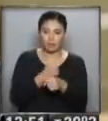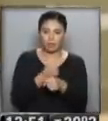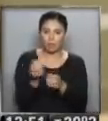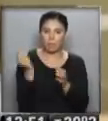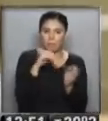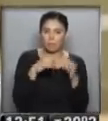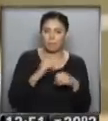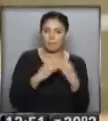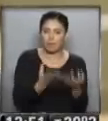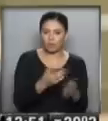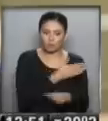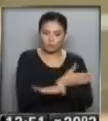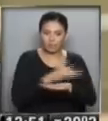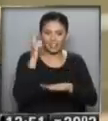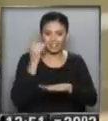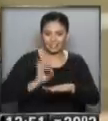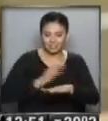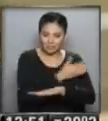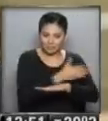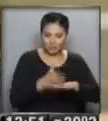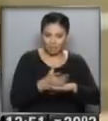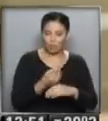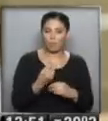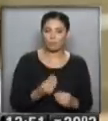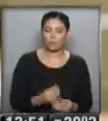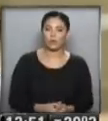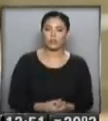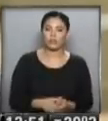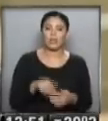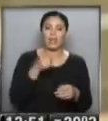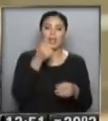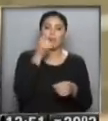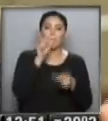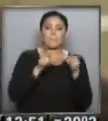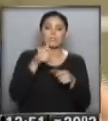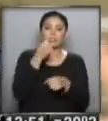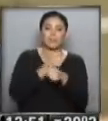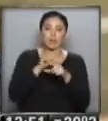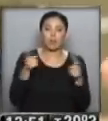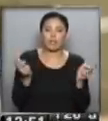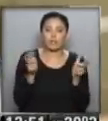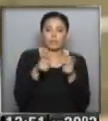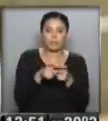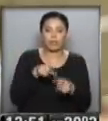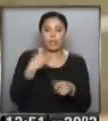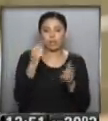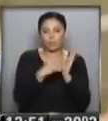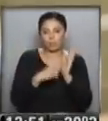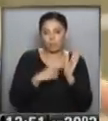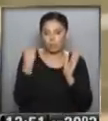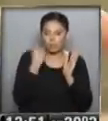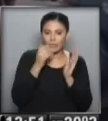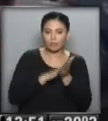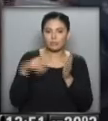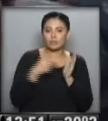mejorado sistemáticamente a lo largo de estos últimos 10 años, en términos de haber reducido el nivel de desempleo y en términos de un montón de otros indicadores sociales que